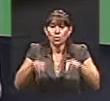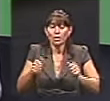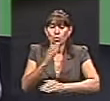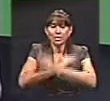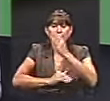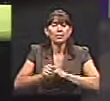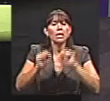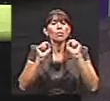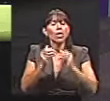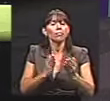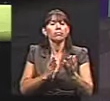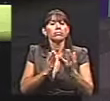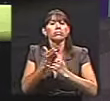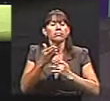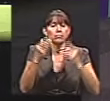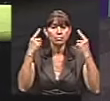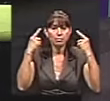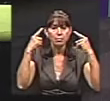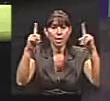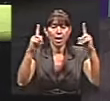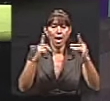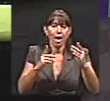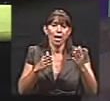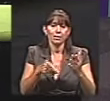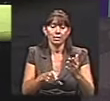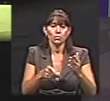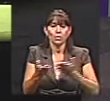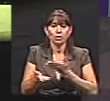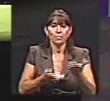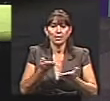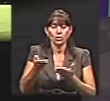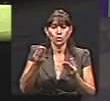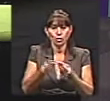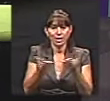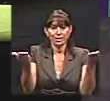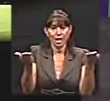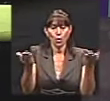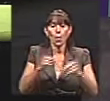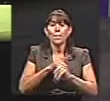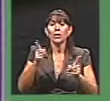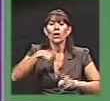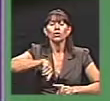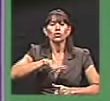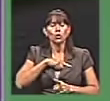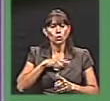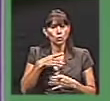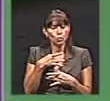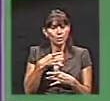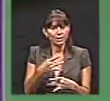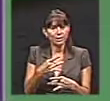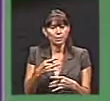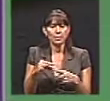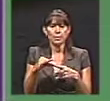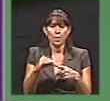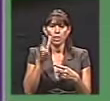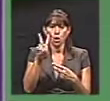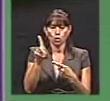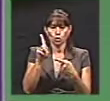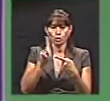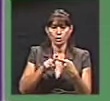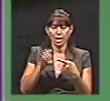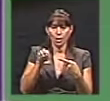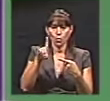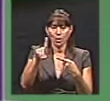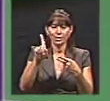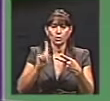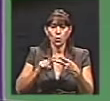del Estado. Pero nos preocupan fundamentalmente 2, dentro del conjunto de estas preocupaciones están educación